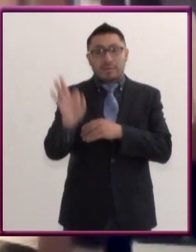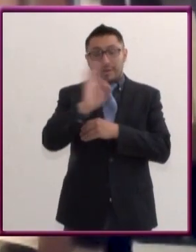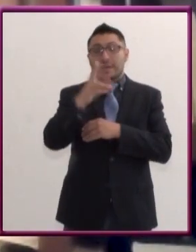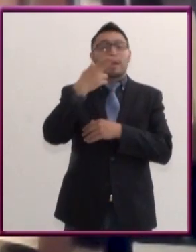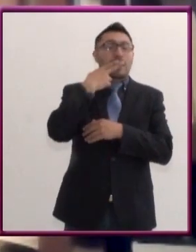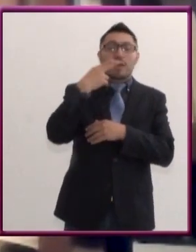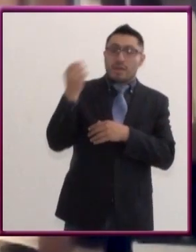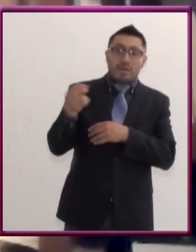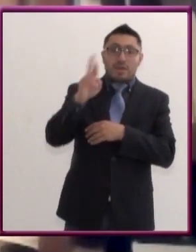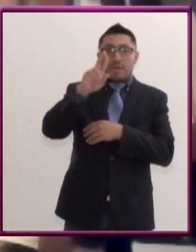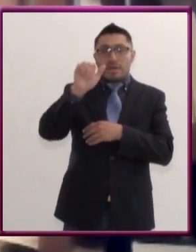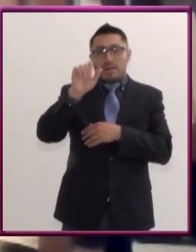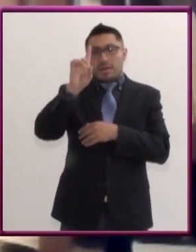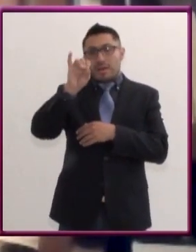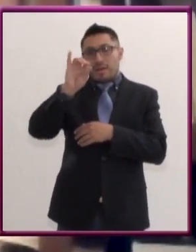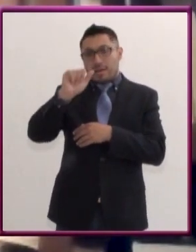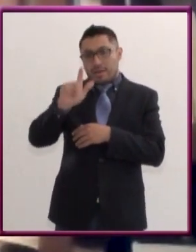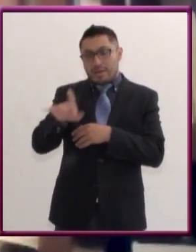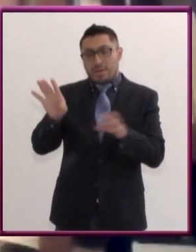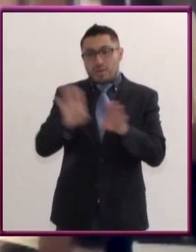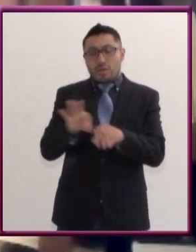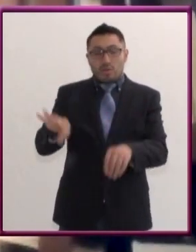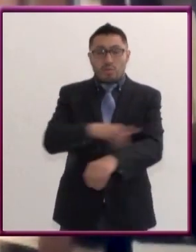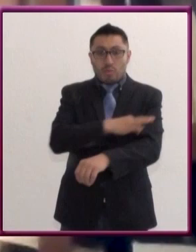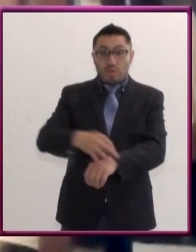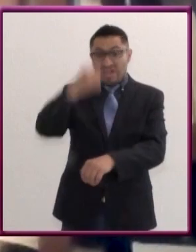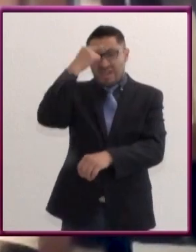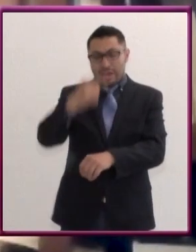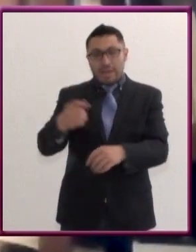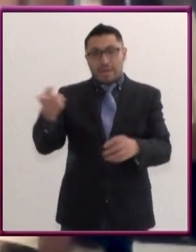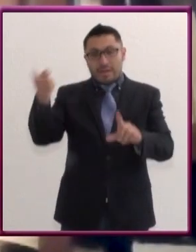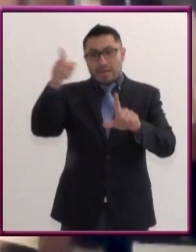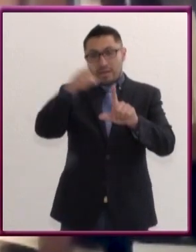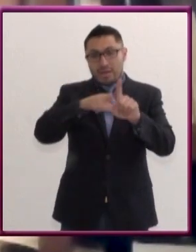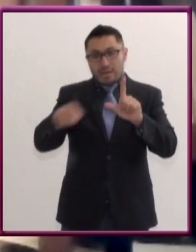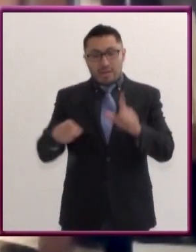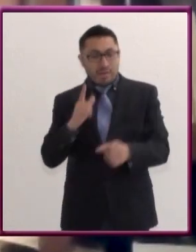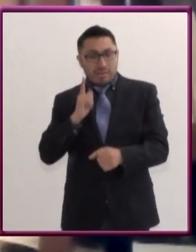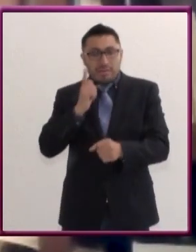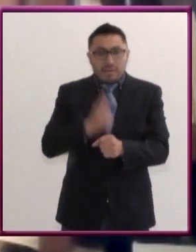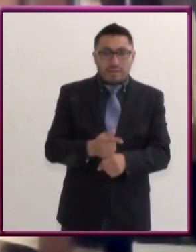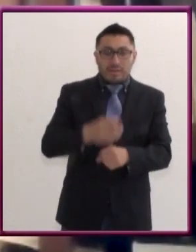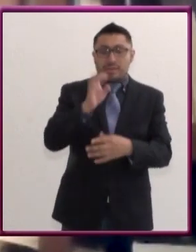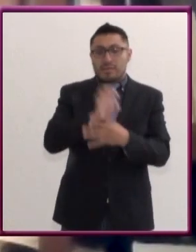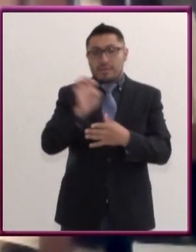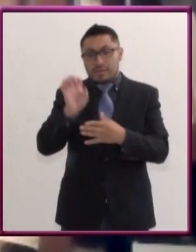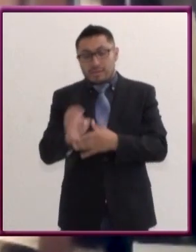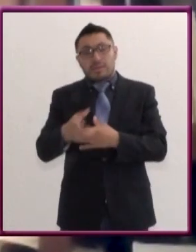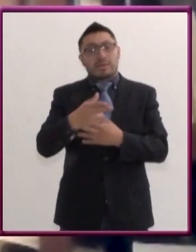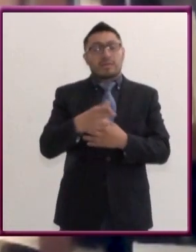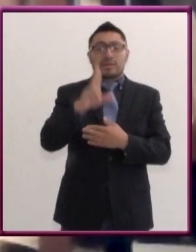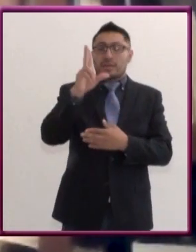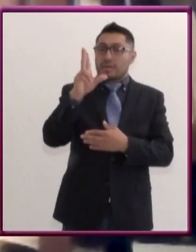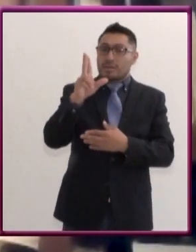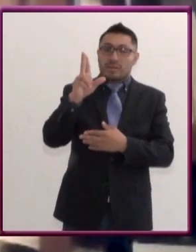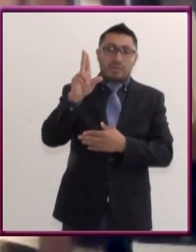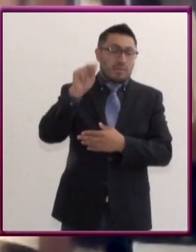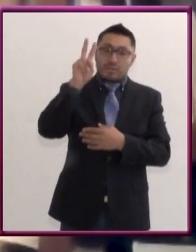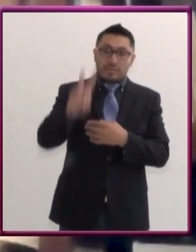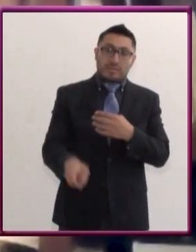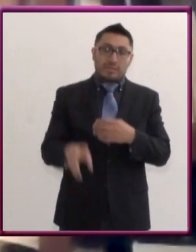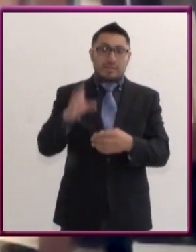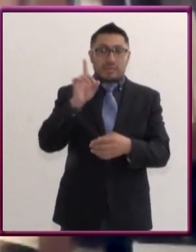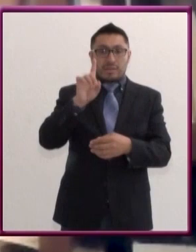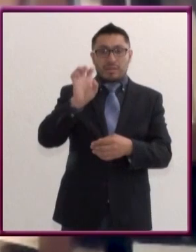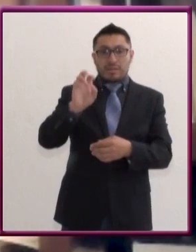no se usa el radián como medida para los ángulos, no sería cierto